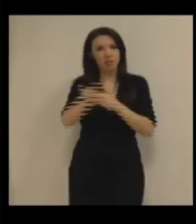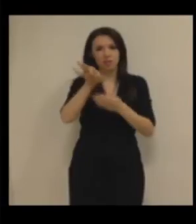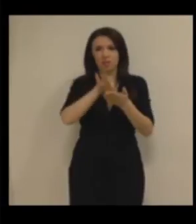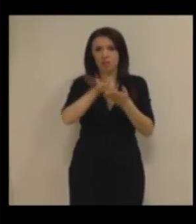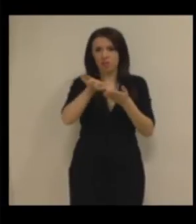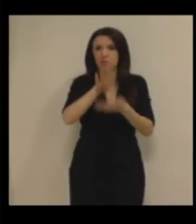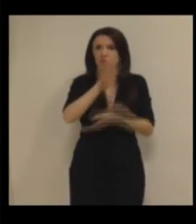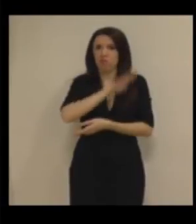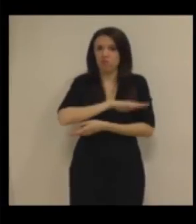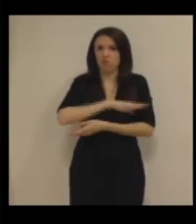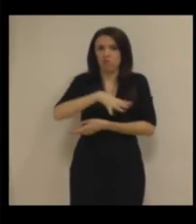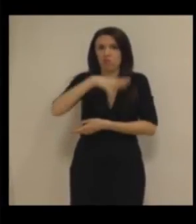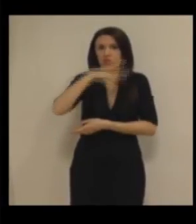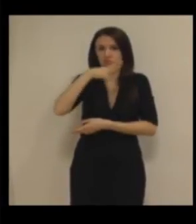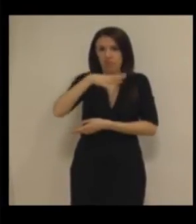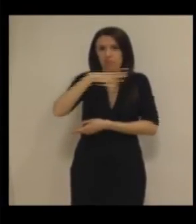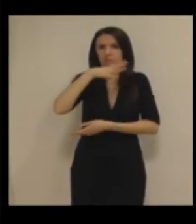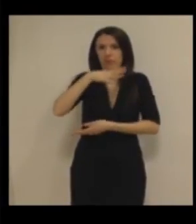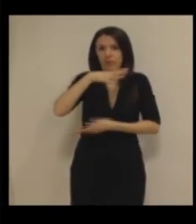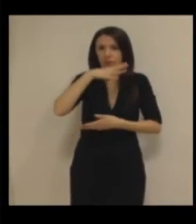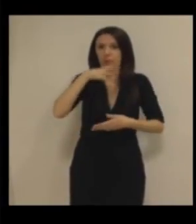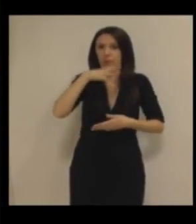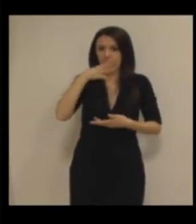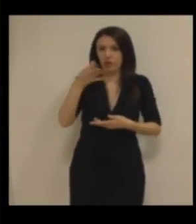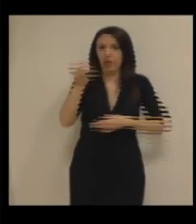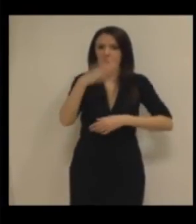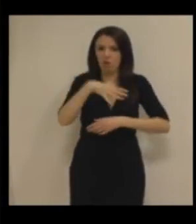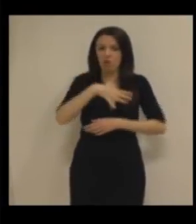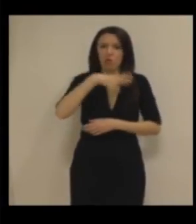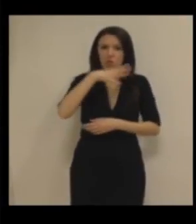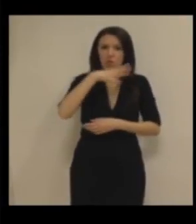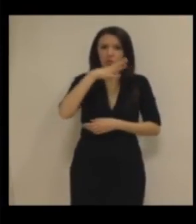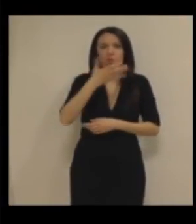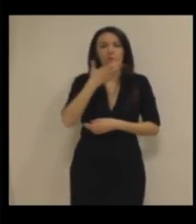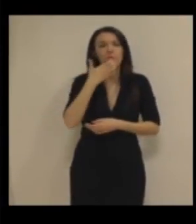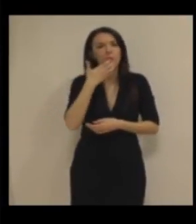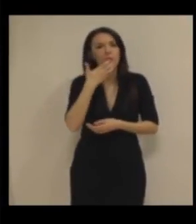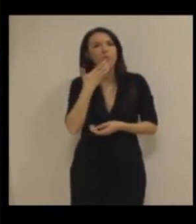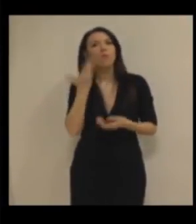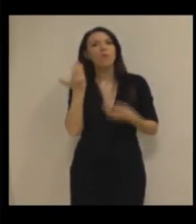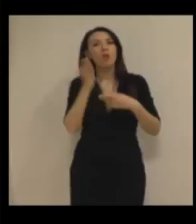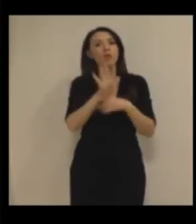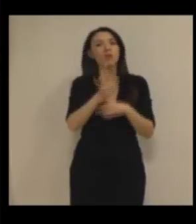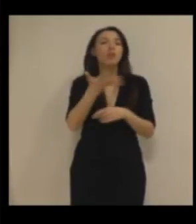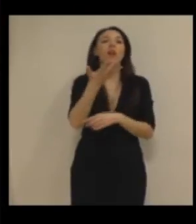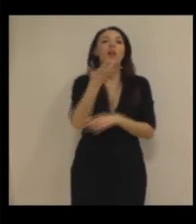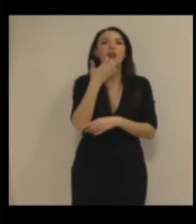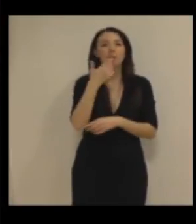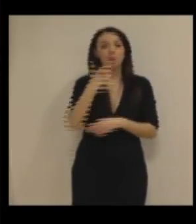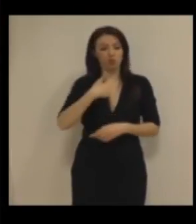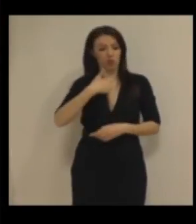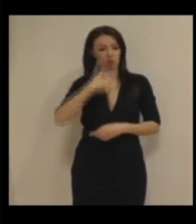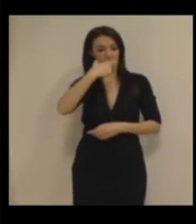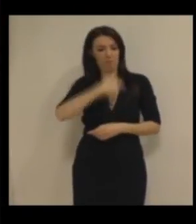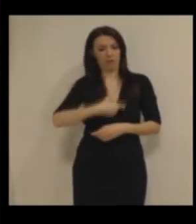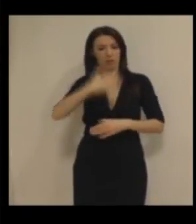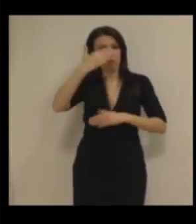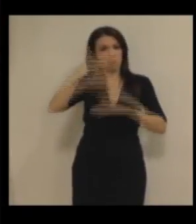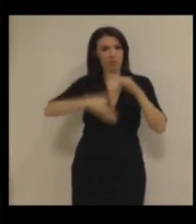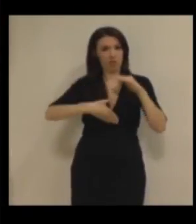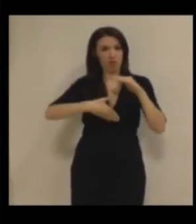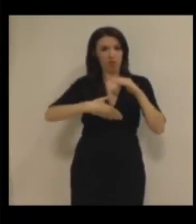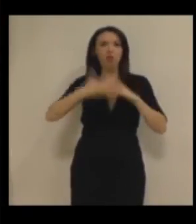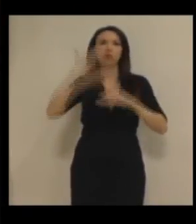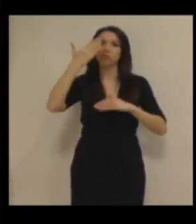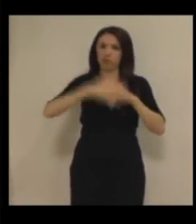servicios es enorme, ¿no? Porque yo alguna vez he puesto el ejemplo de que si yo soy una persona con limitación o una persona con